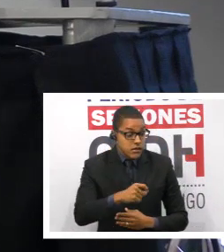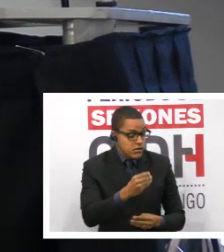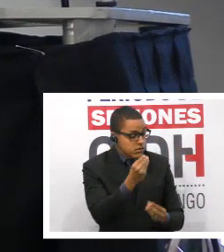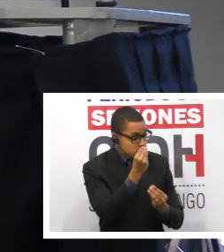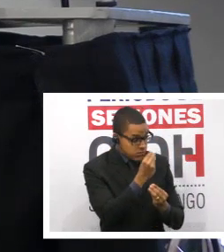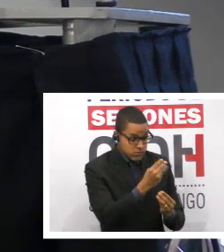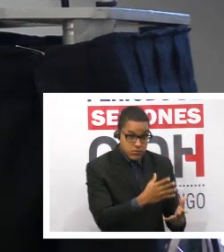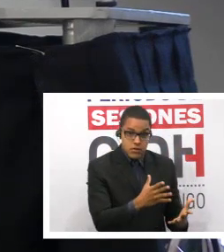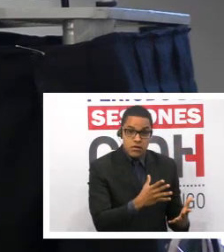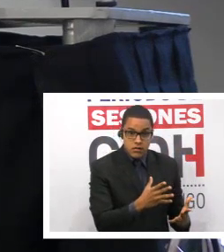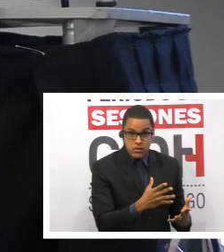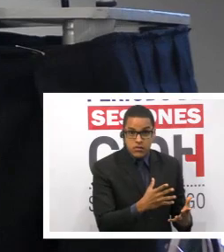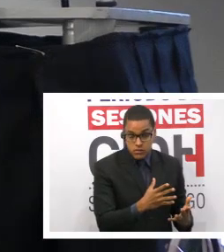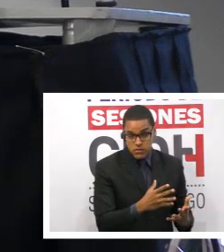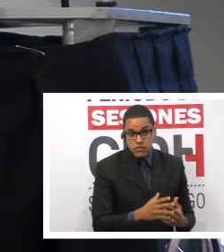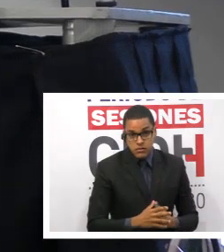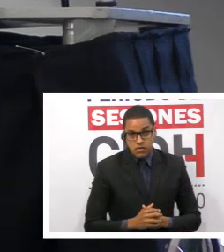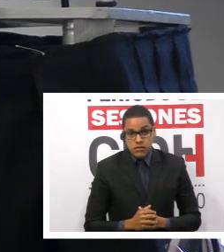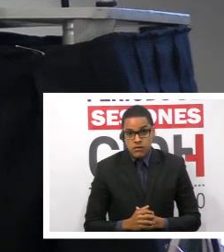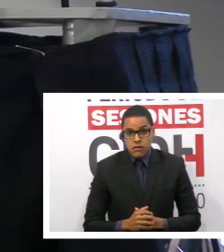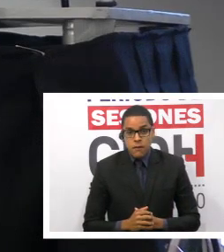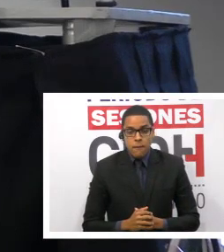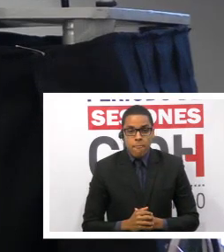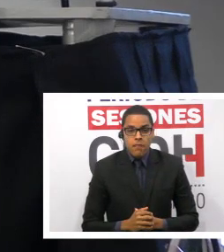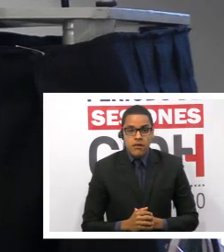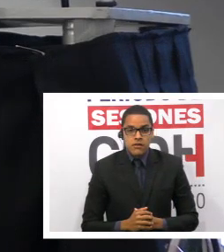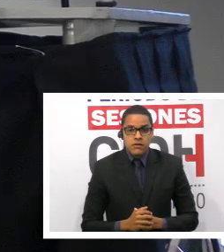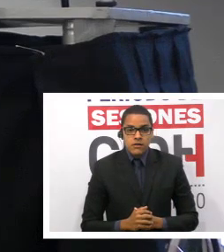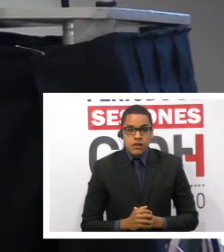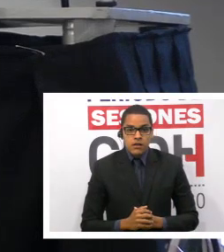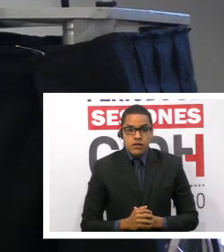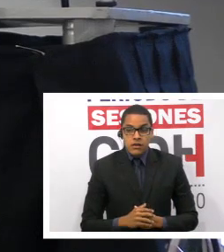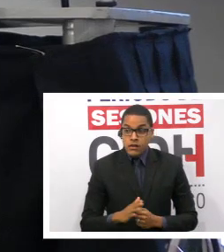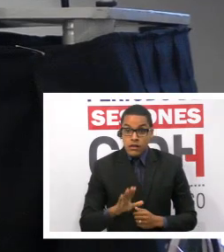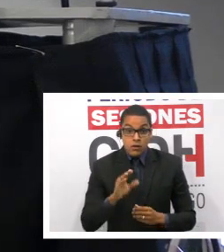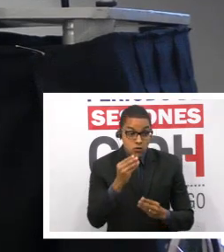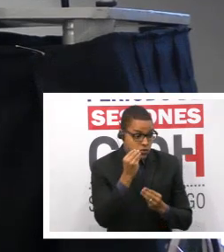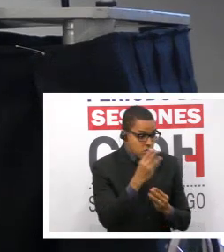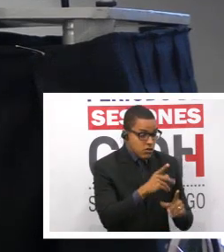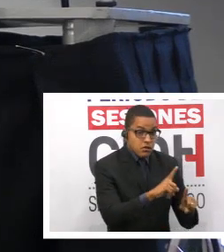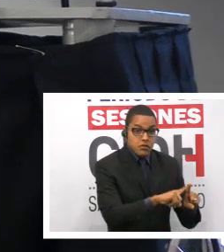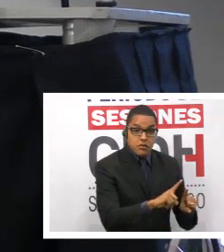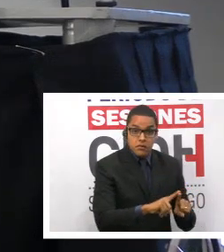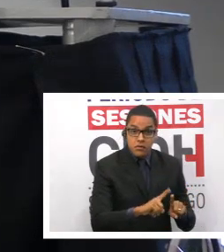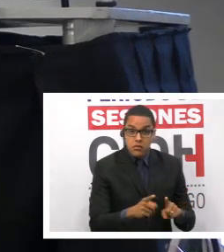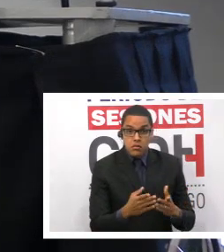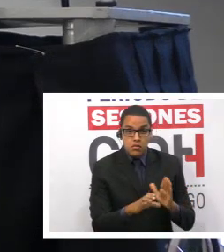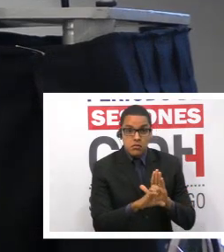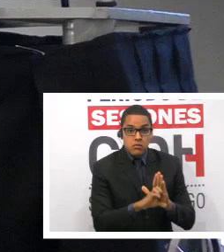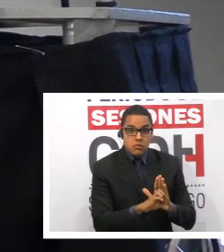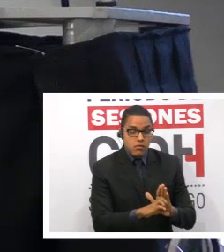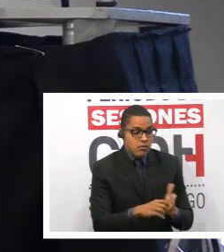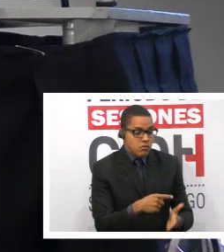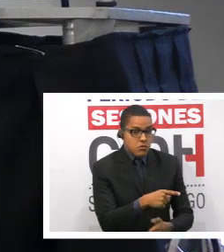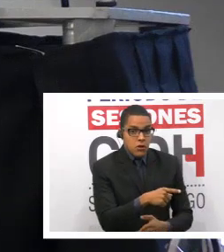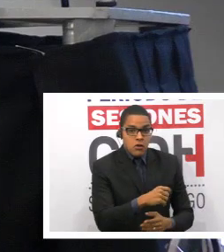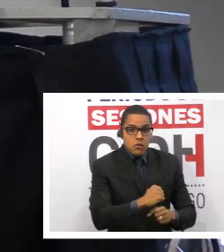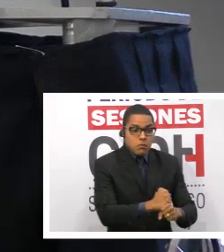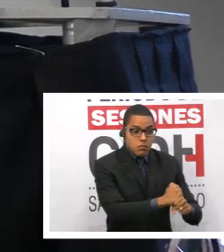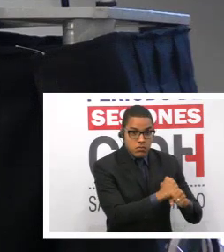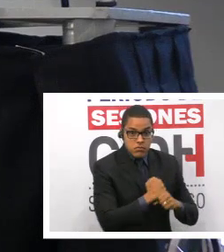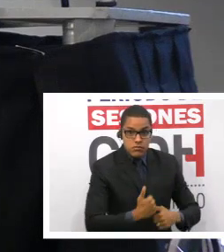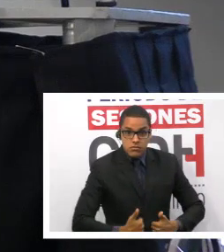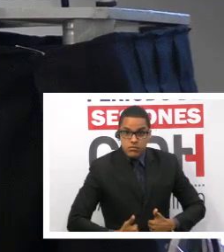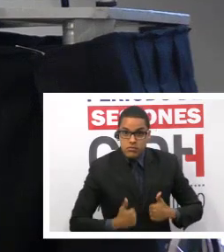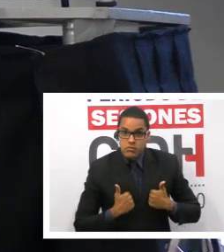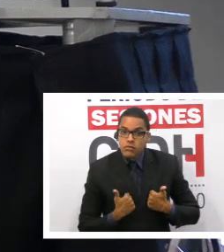tanto en el marco de los informes temáticos que promueve la relatoría de sca como en el marco del monitoreo de implementación del protocolo